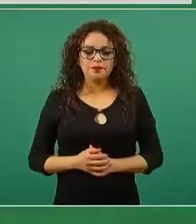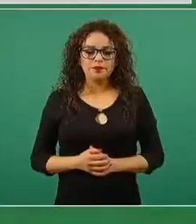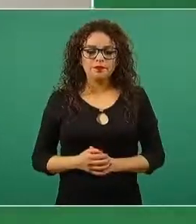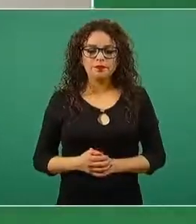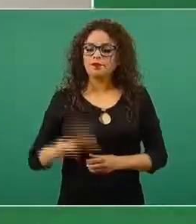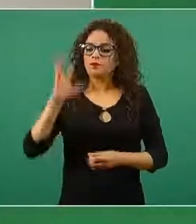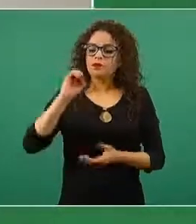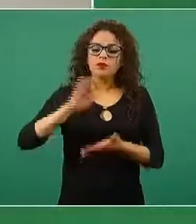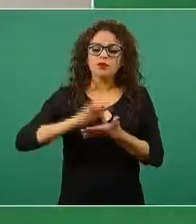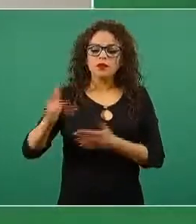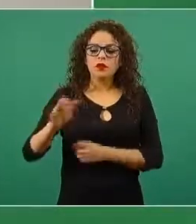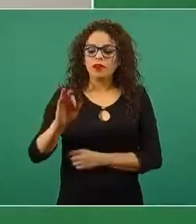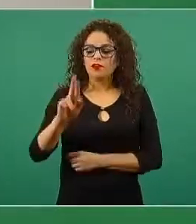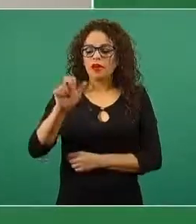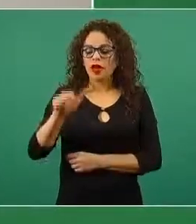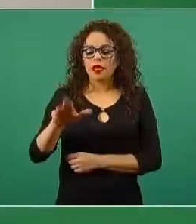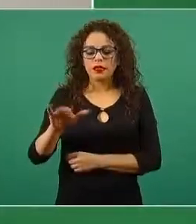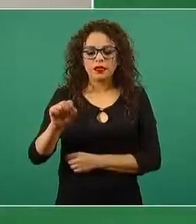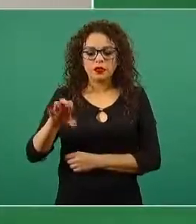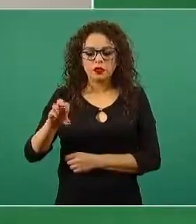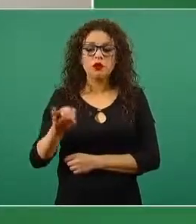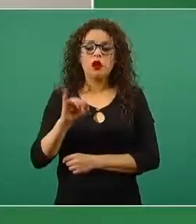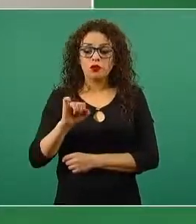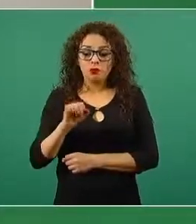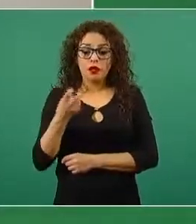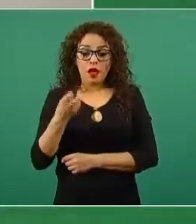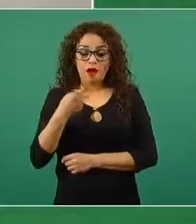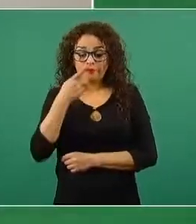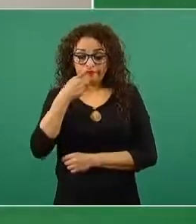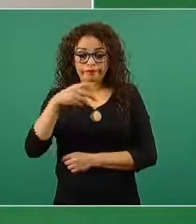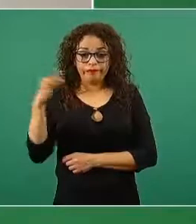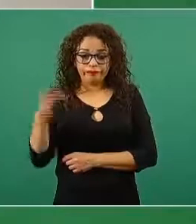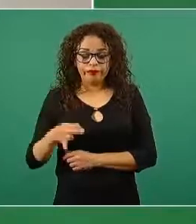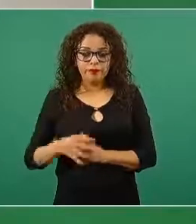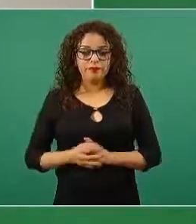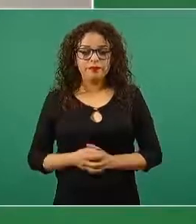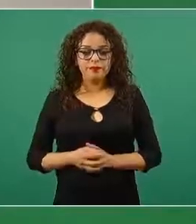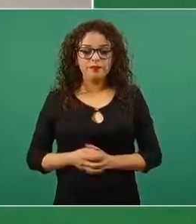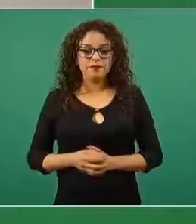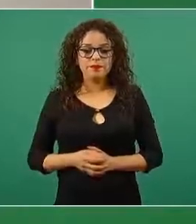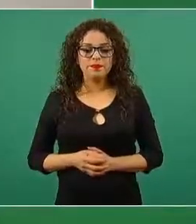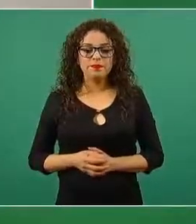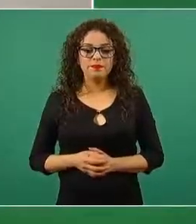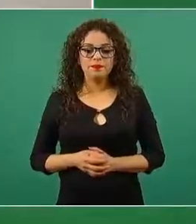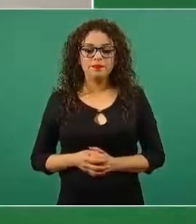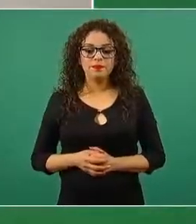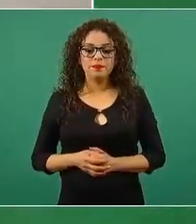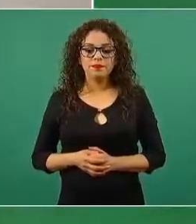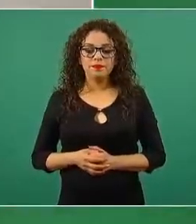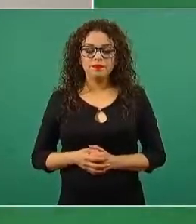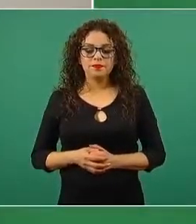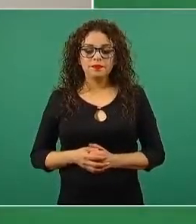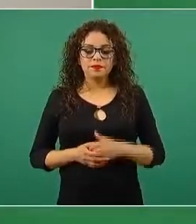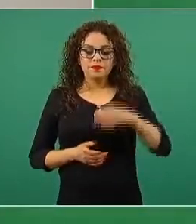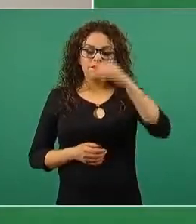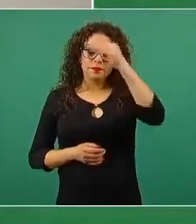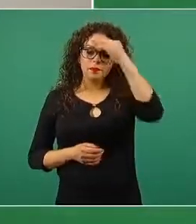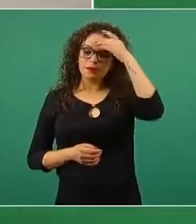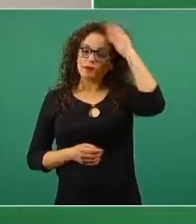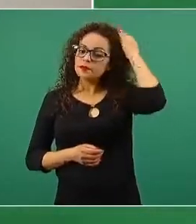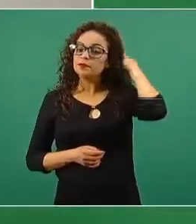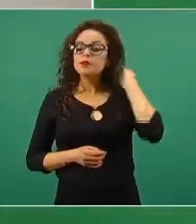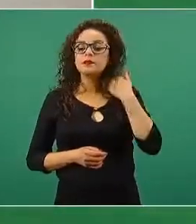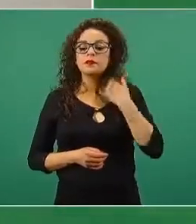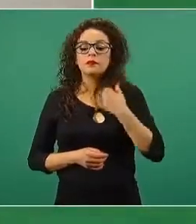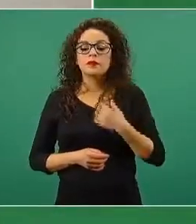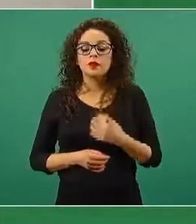Muchísimas gracias, Francisco. Sí, efectivamente, si esta proyección que se